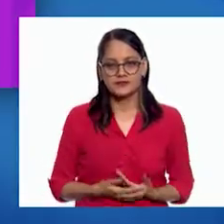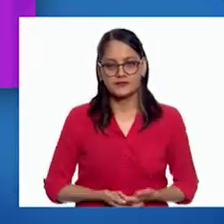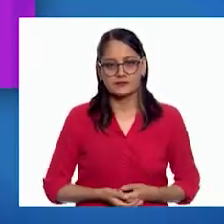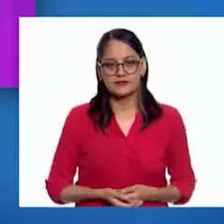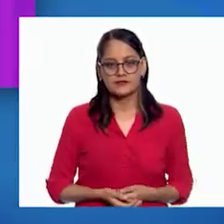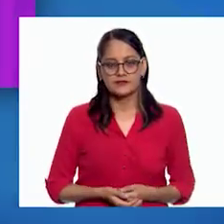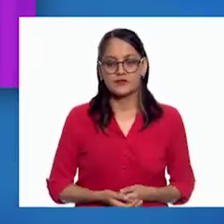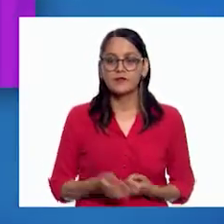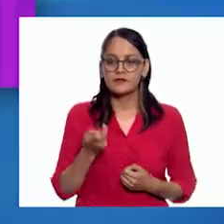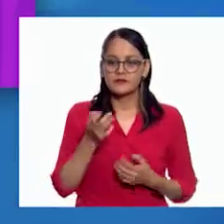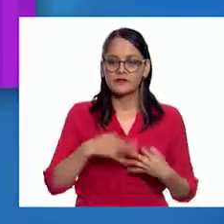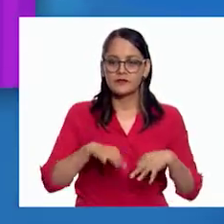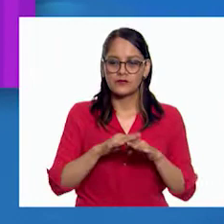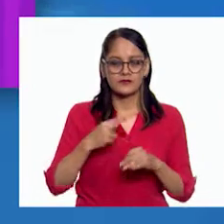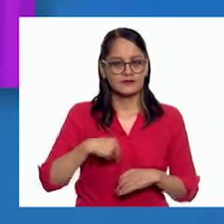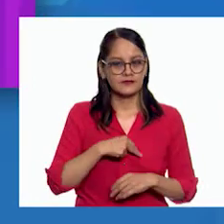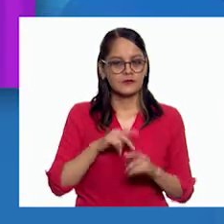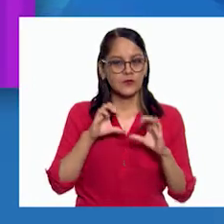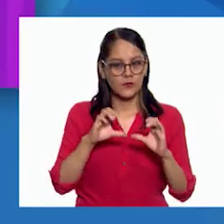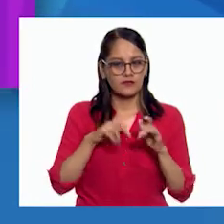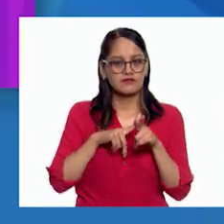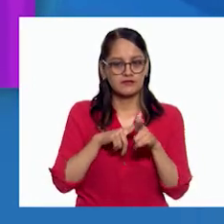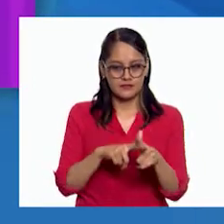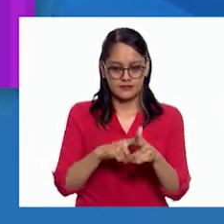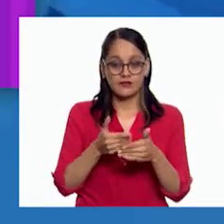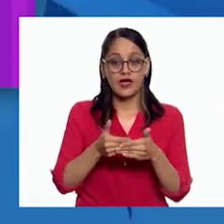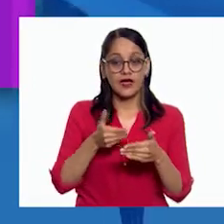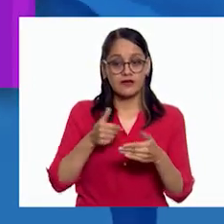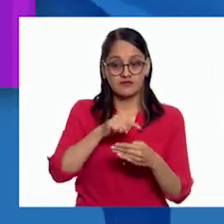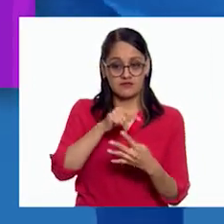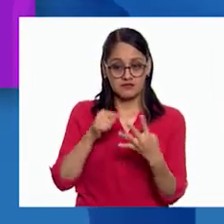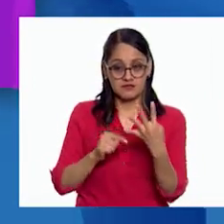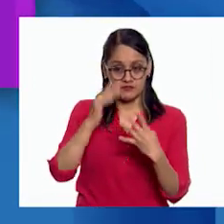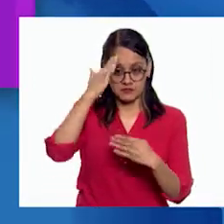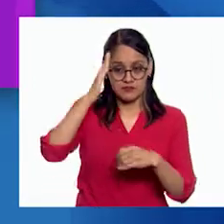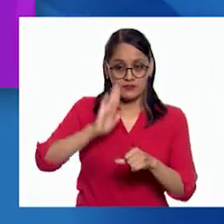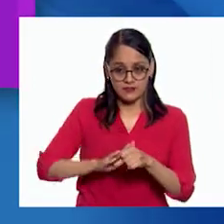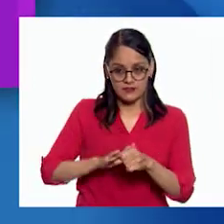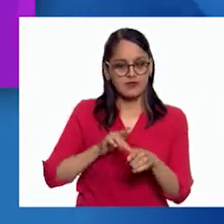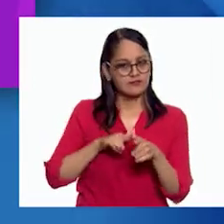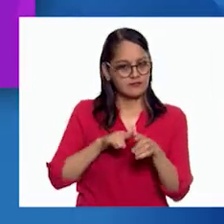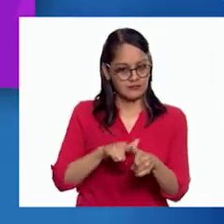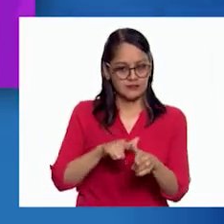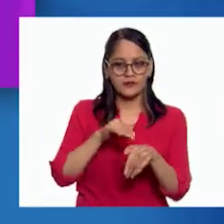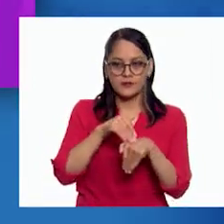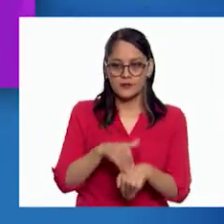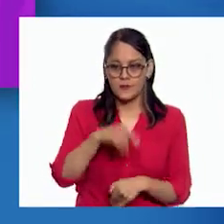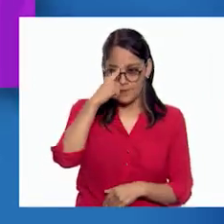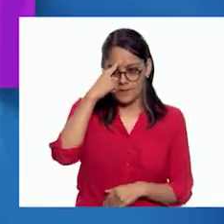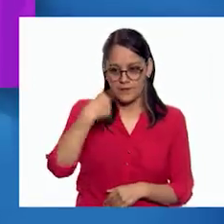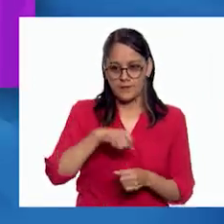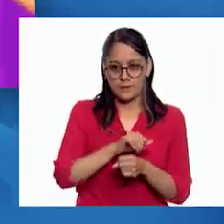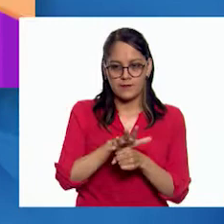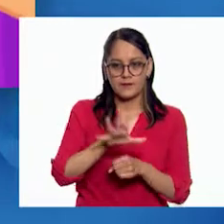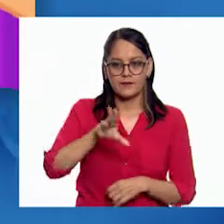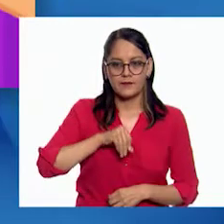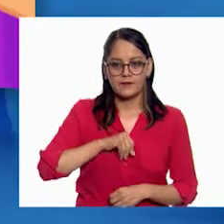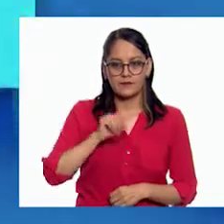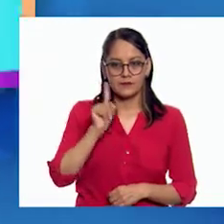las personas. Por eso hay que continuar cuidándonos siguiendo las buenas prácticas que ya todos conocemos para evitar contagiarnos.